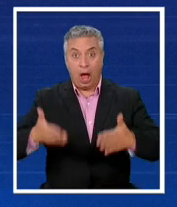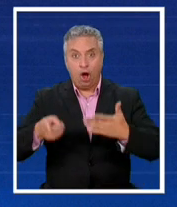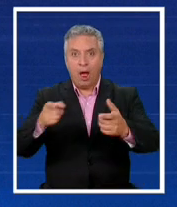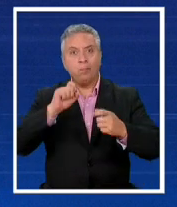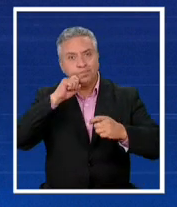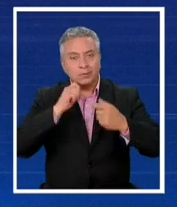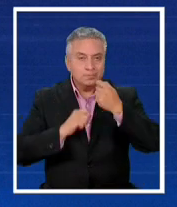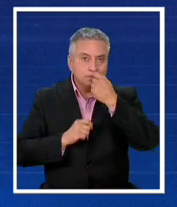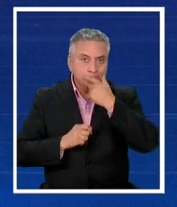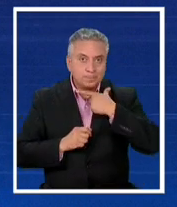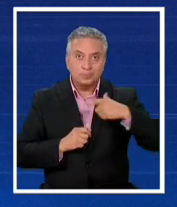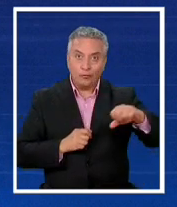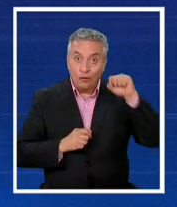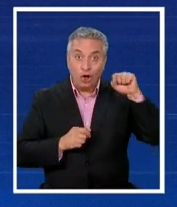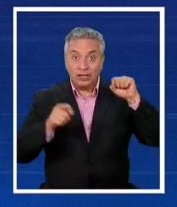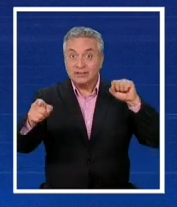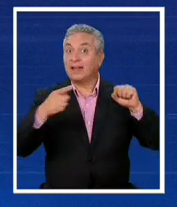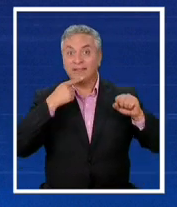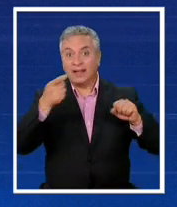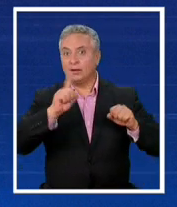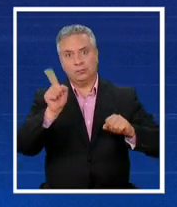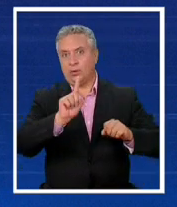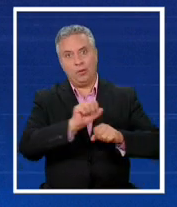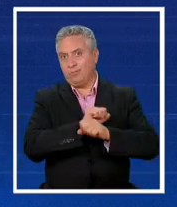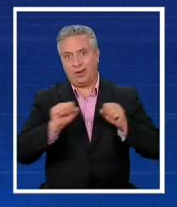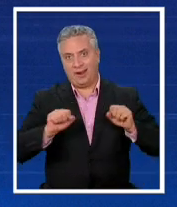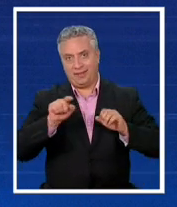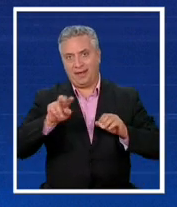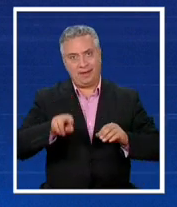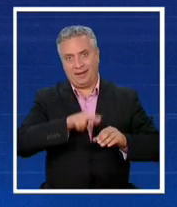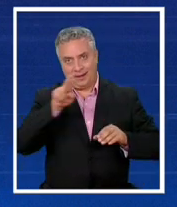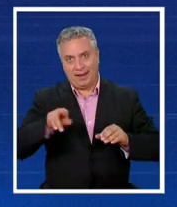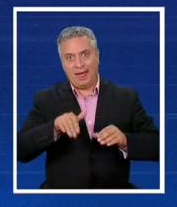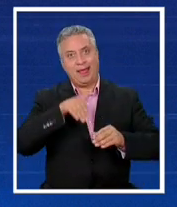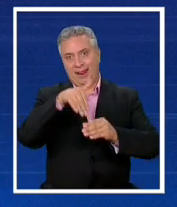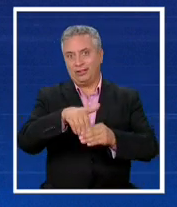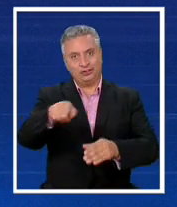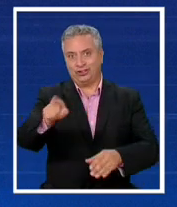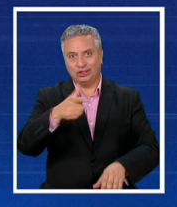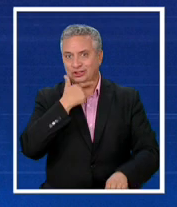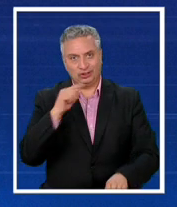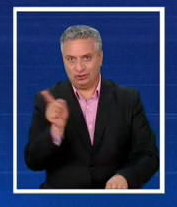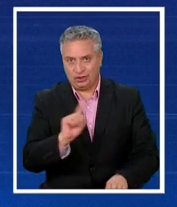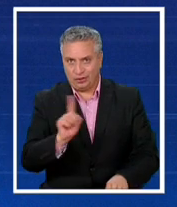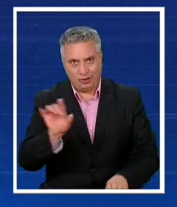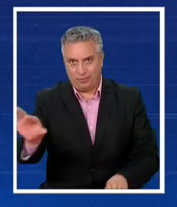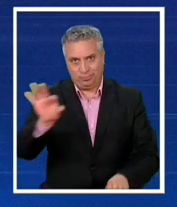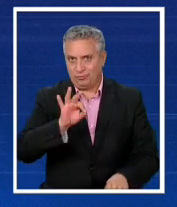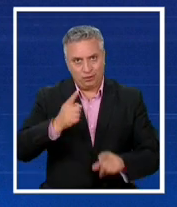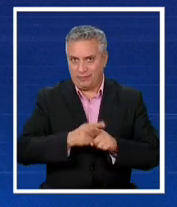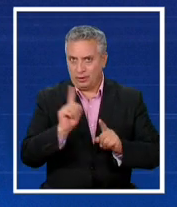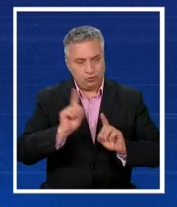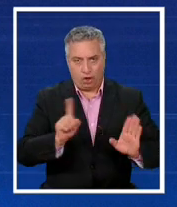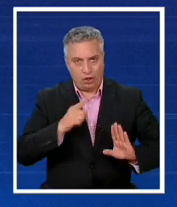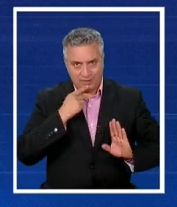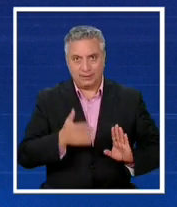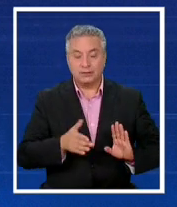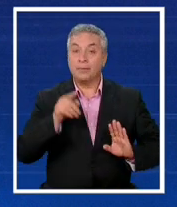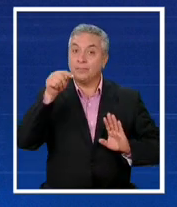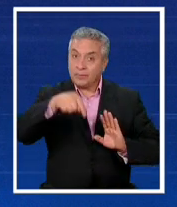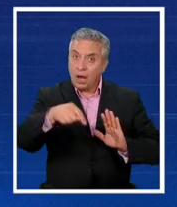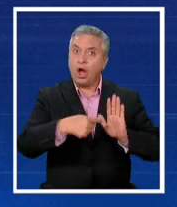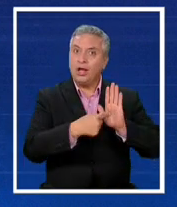Boric, no pueda optar a la reelección. Y una tercera propuesta relativa a derechos fundamentales habla de una